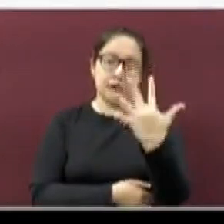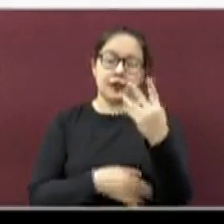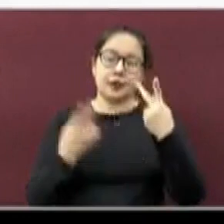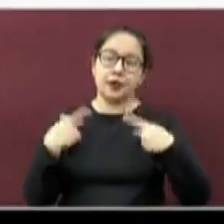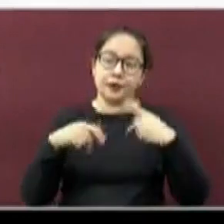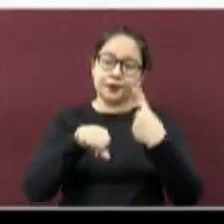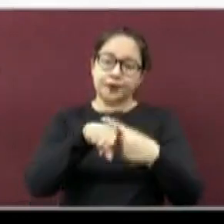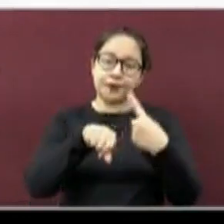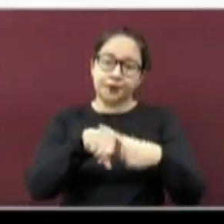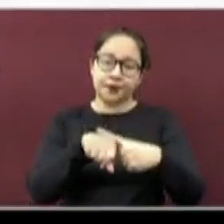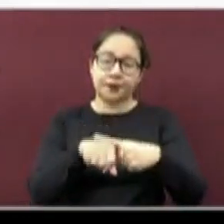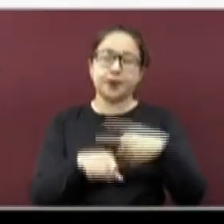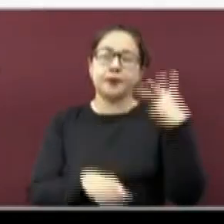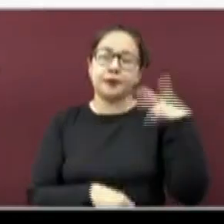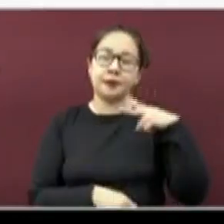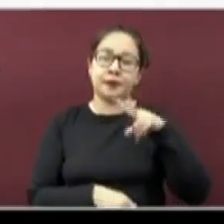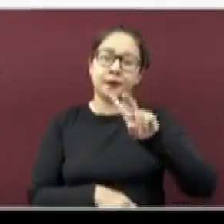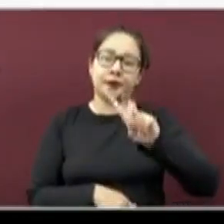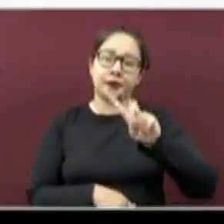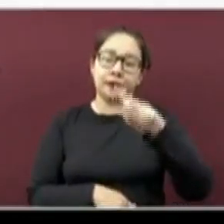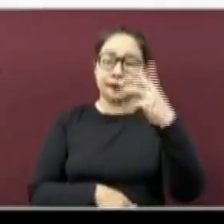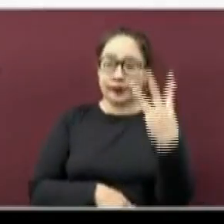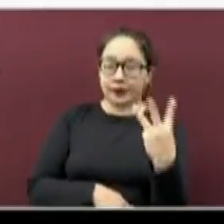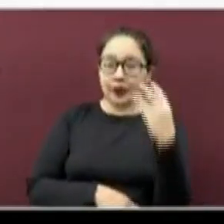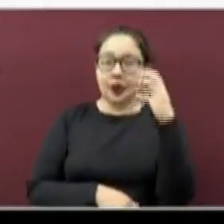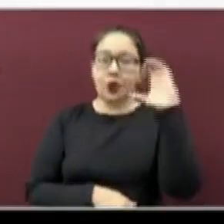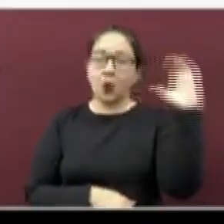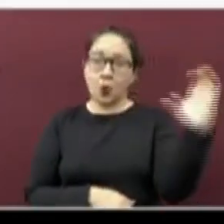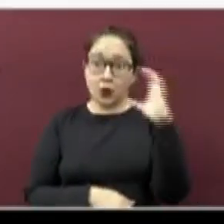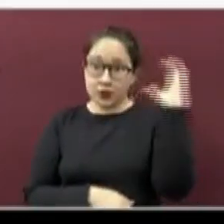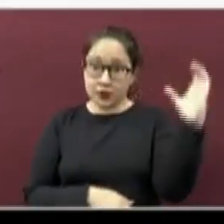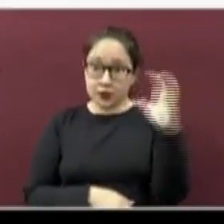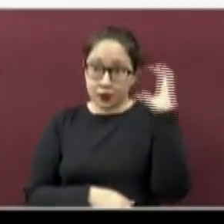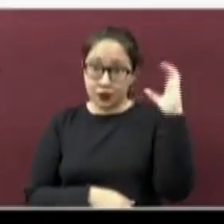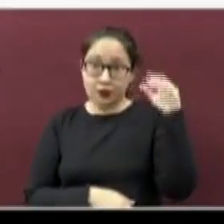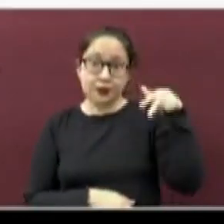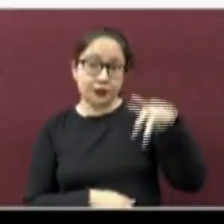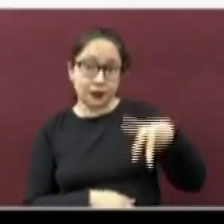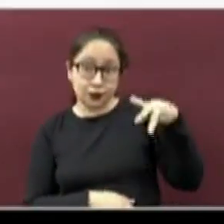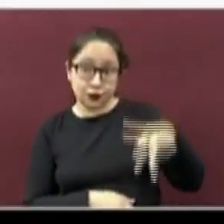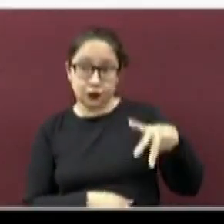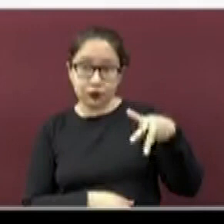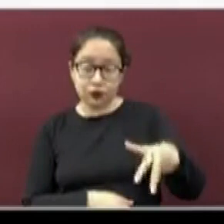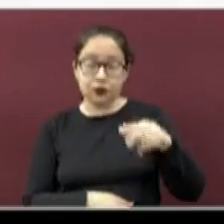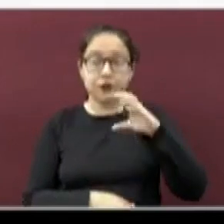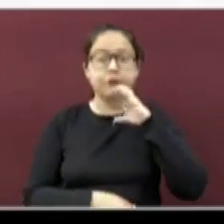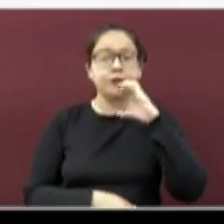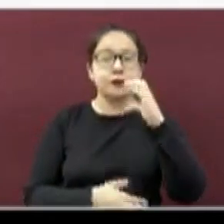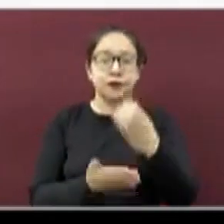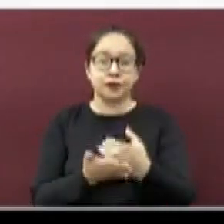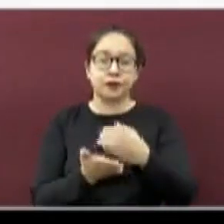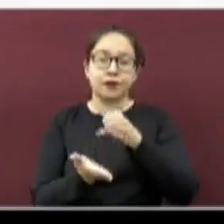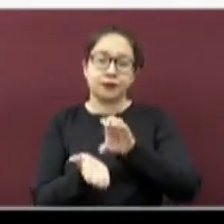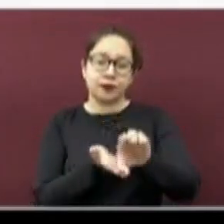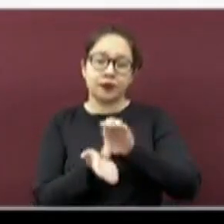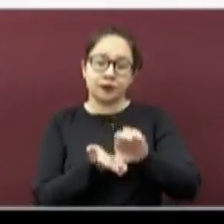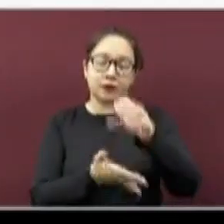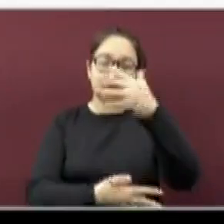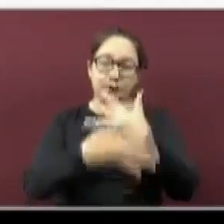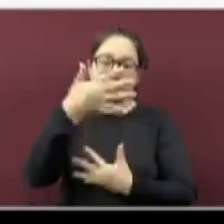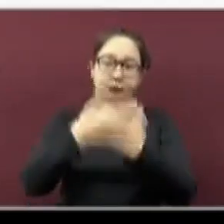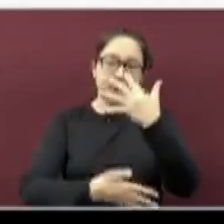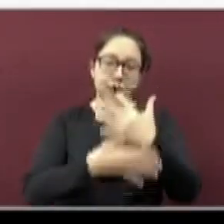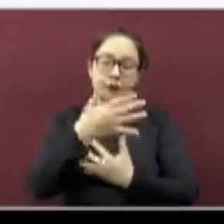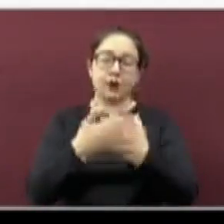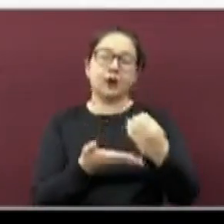casos, el de Veracruz 33, Coatzacoalcos 18, ahora Coatepec 15 y Orizaba